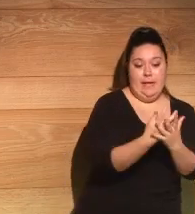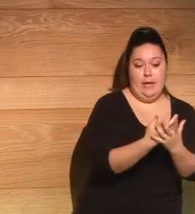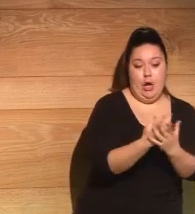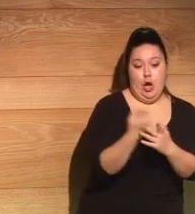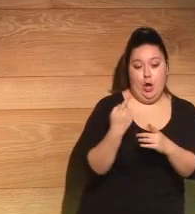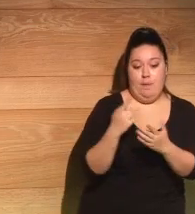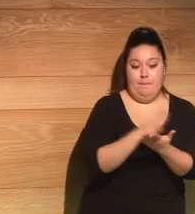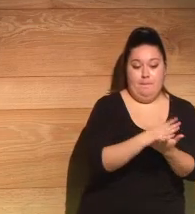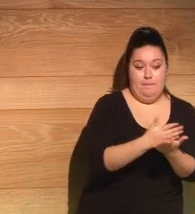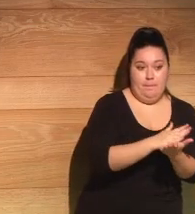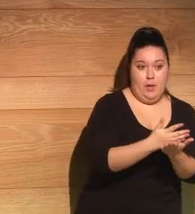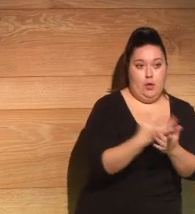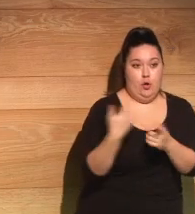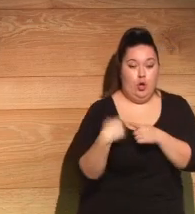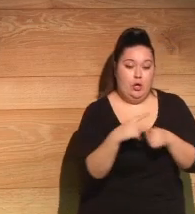preocupante. Es decir,